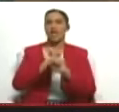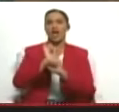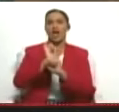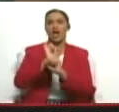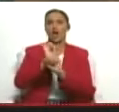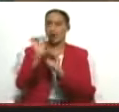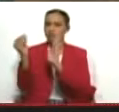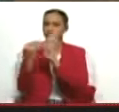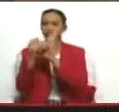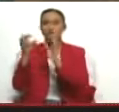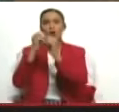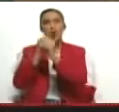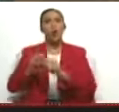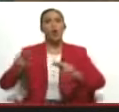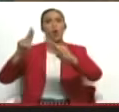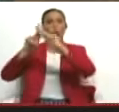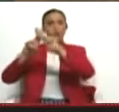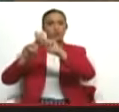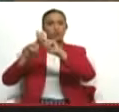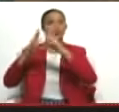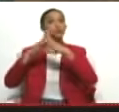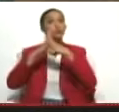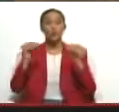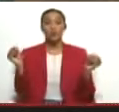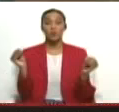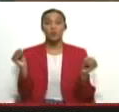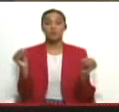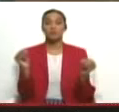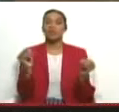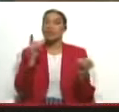todas las acciones tienen que tener un sentido netamente